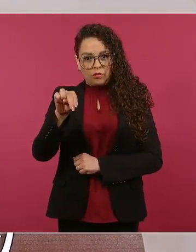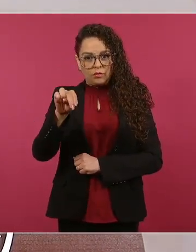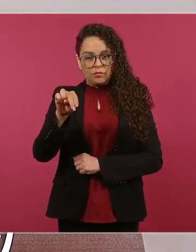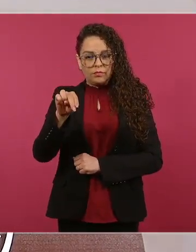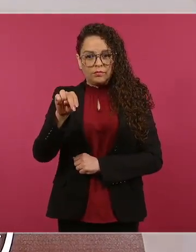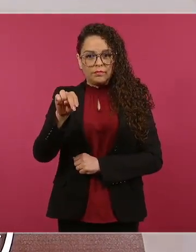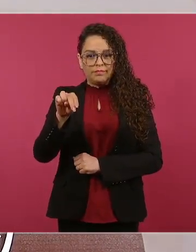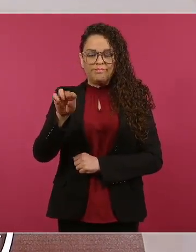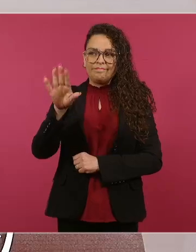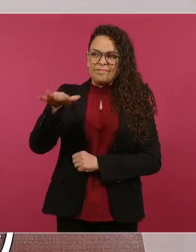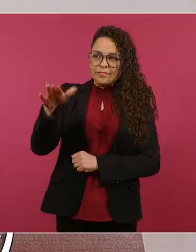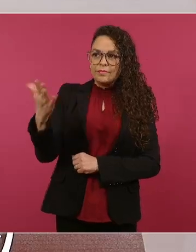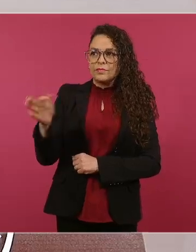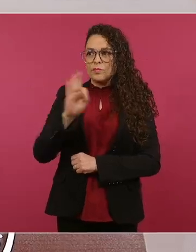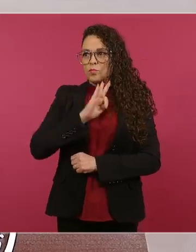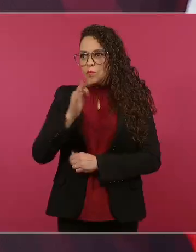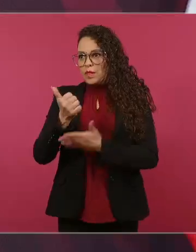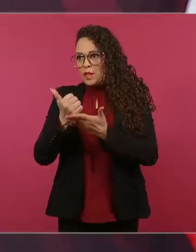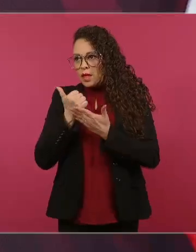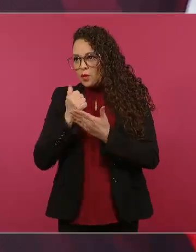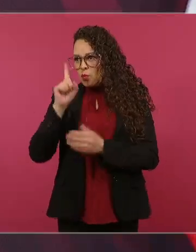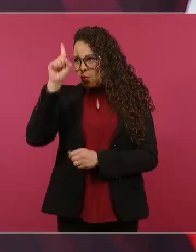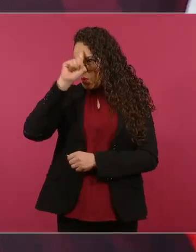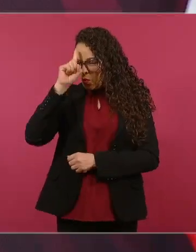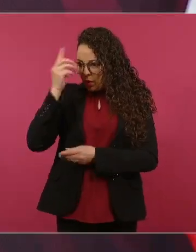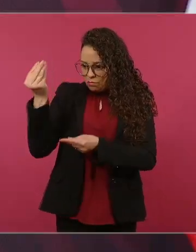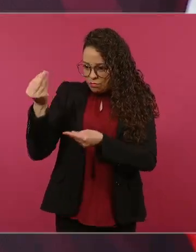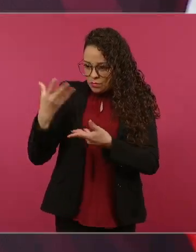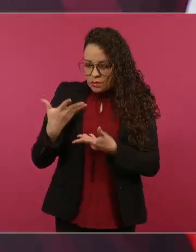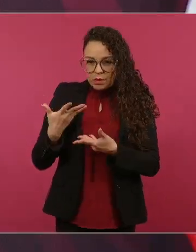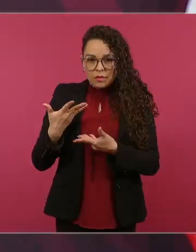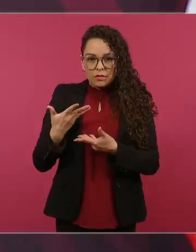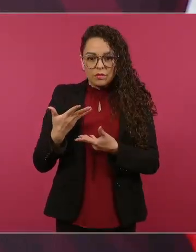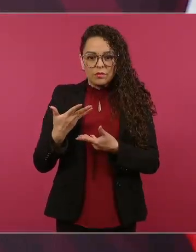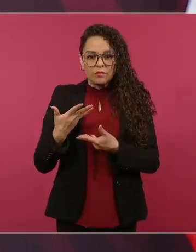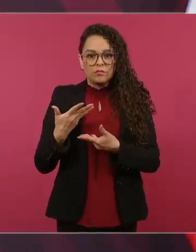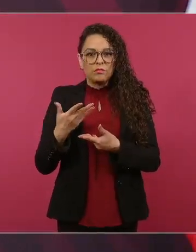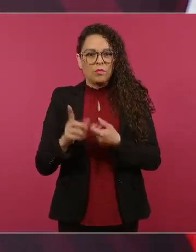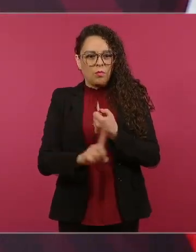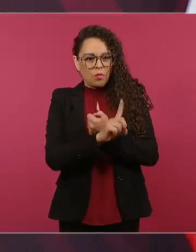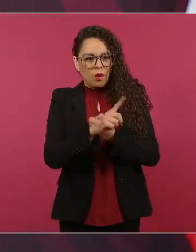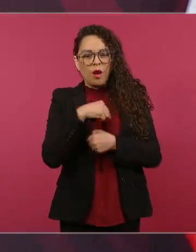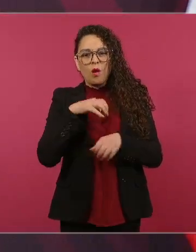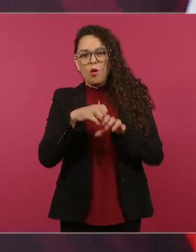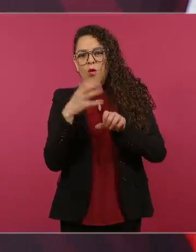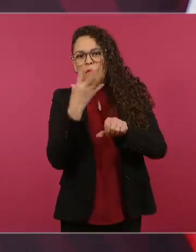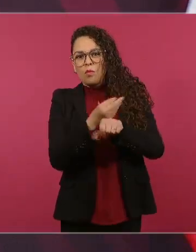sobre cómo resolver esto en el siglo XIX, al inicio,